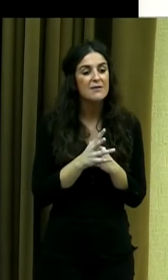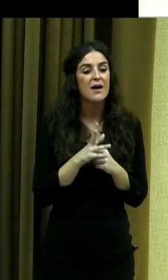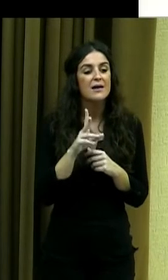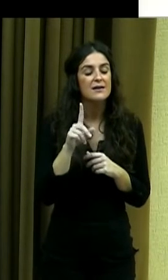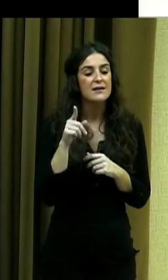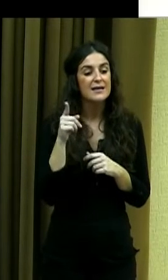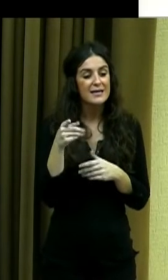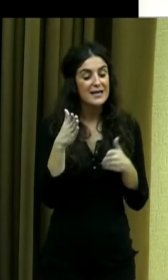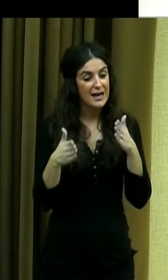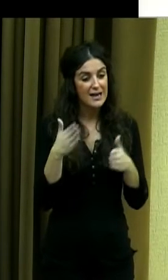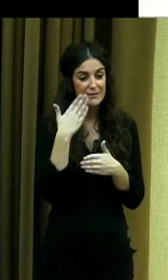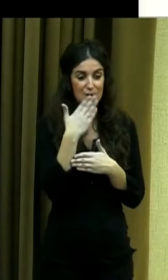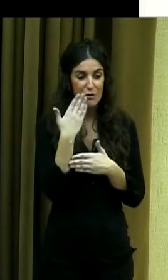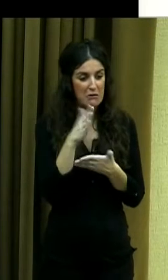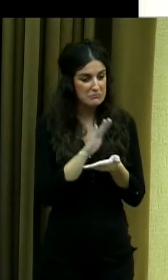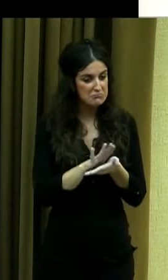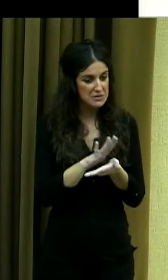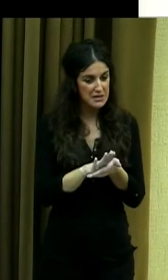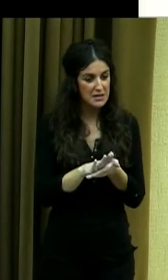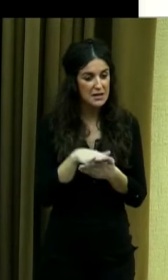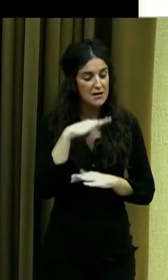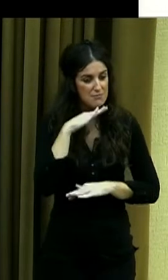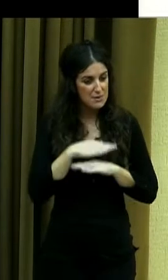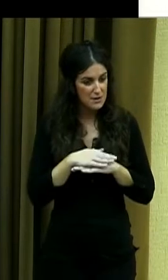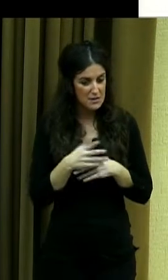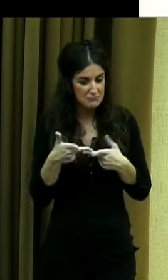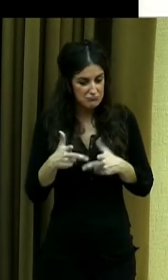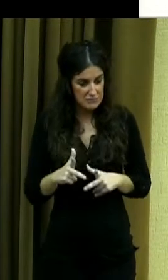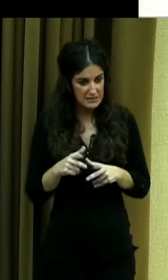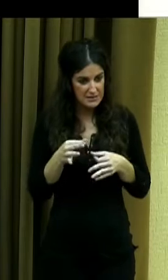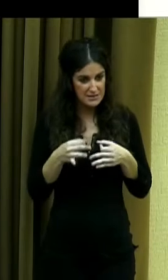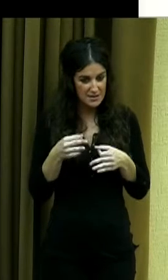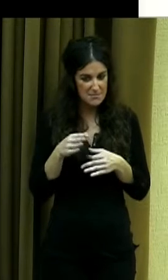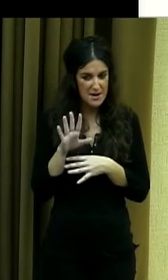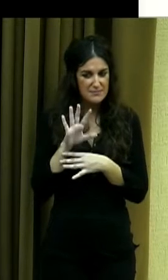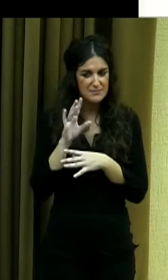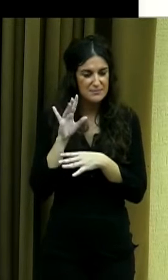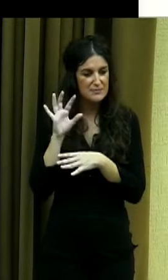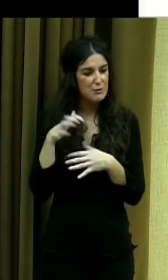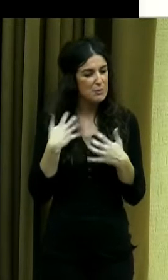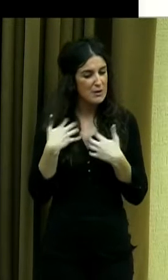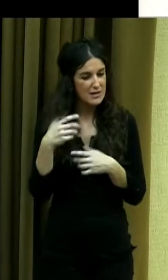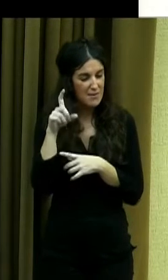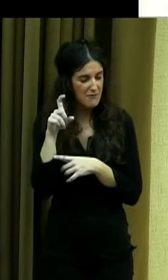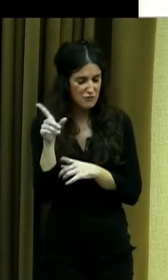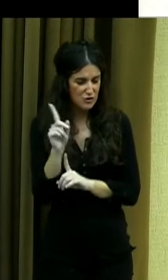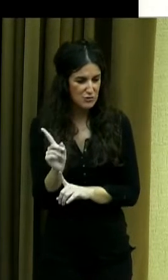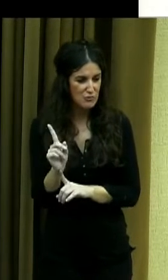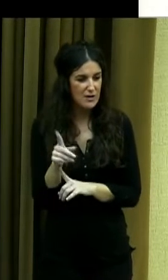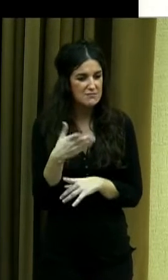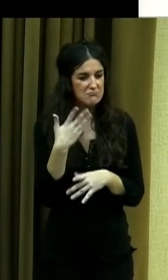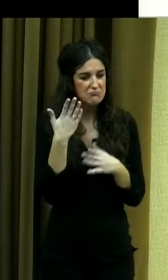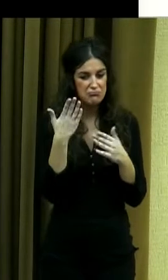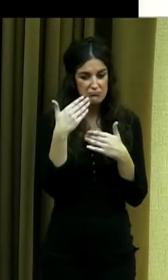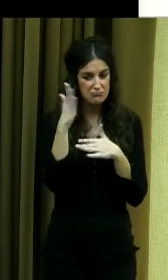siendo una niña tranquila, dócil, no se solía levantar de la silla, no molestaba a los profesores. A veces pasaba desapercibida porque estaba como en su